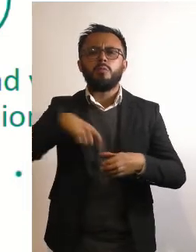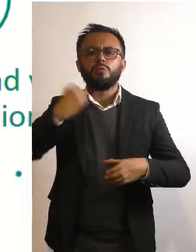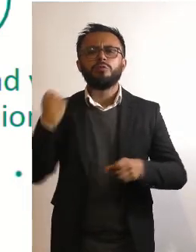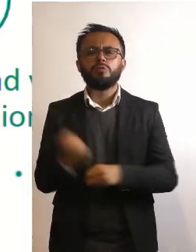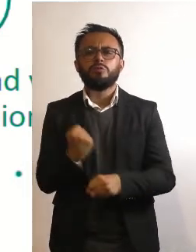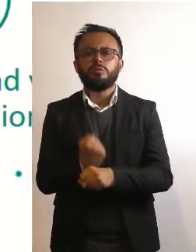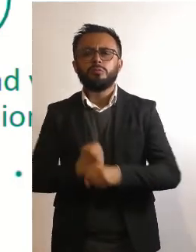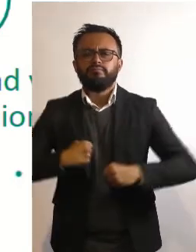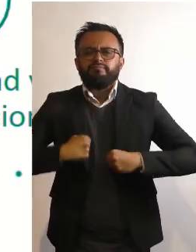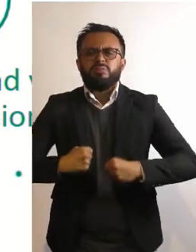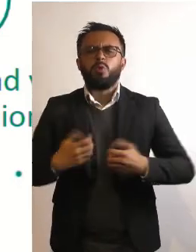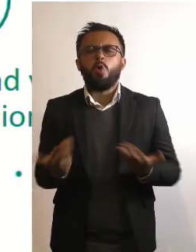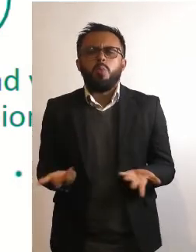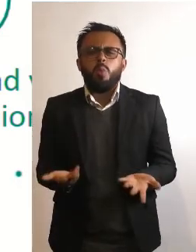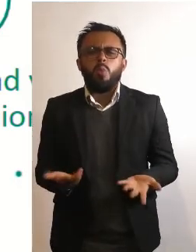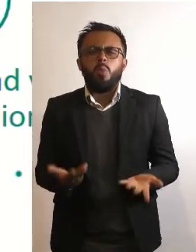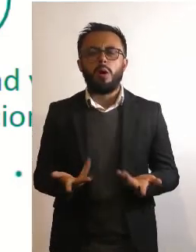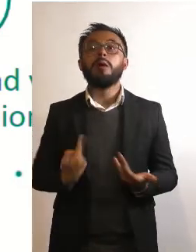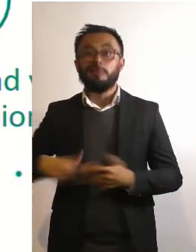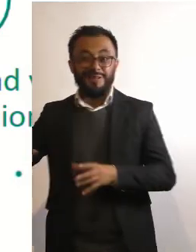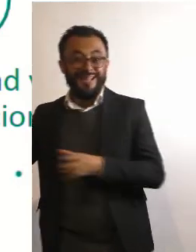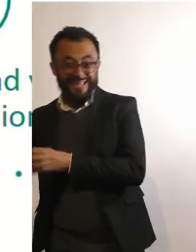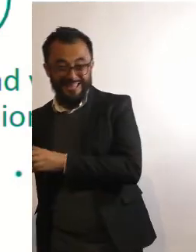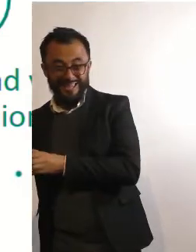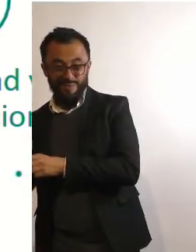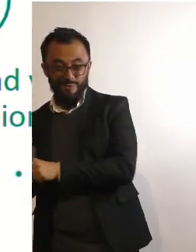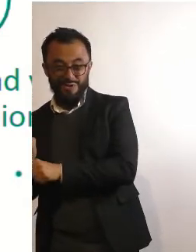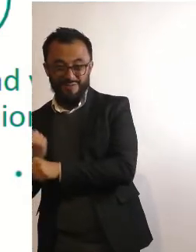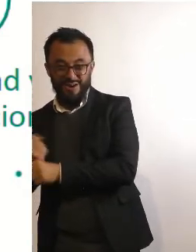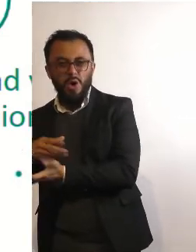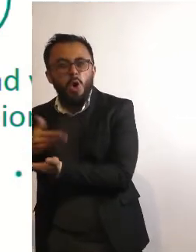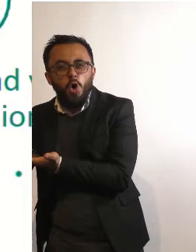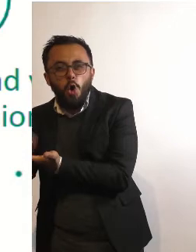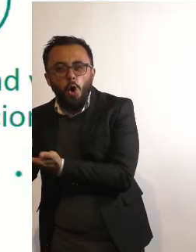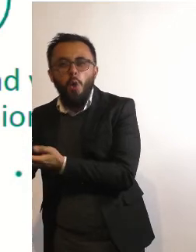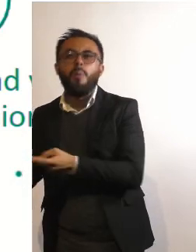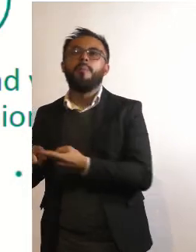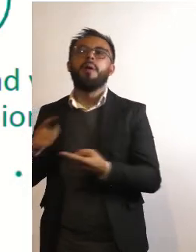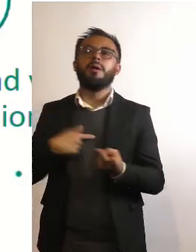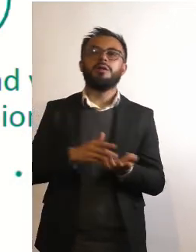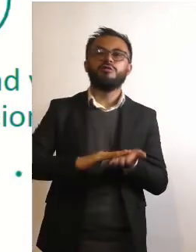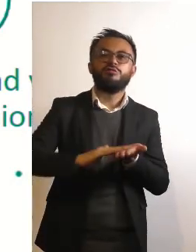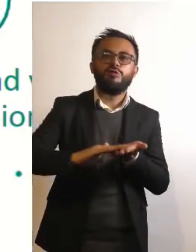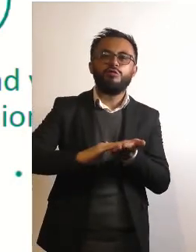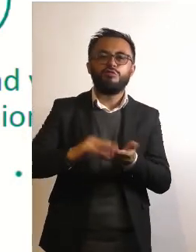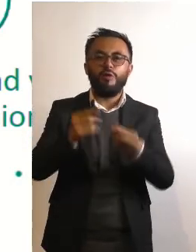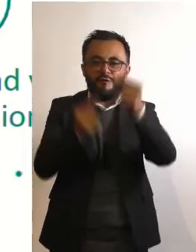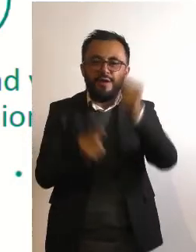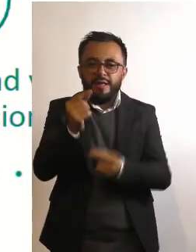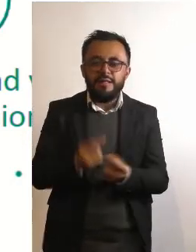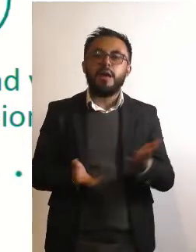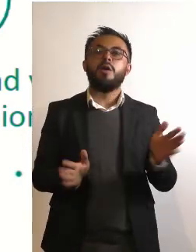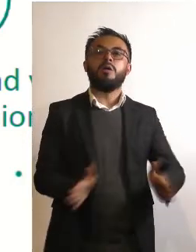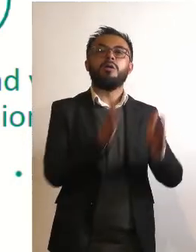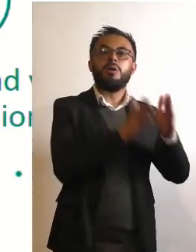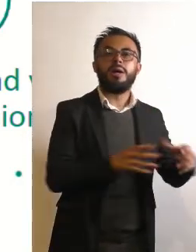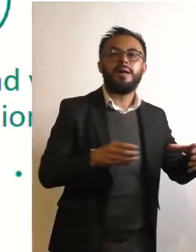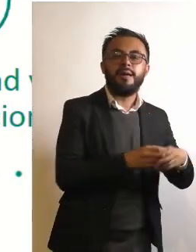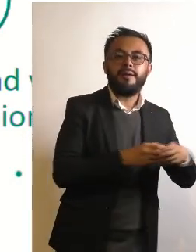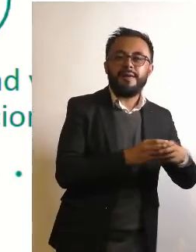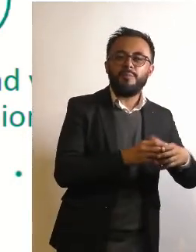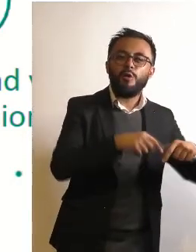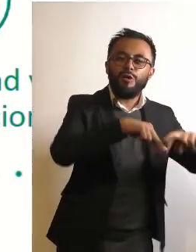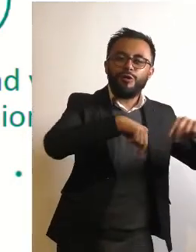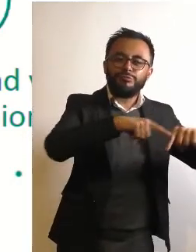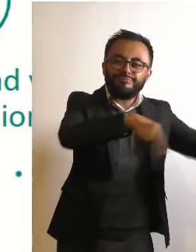de compras, de soluciones financieras, de gestión de infraestructura física y de contabilidad.